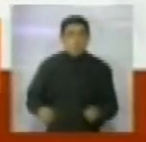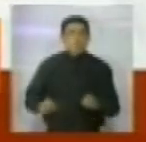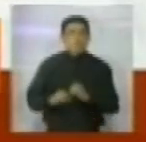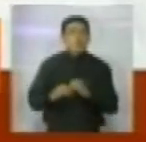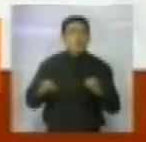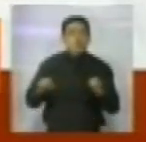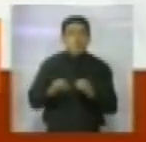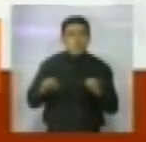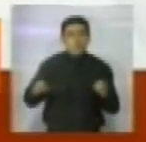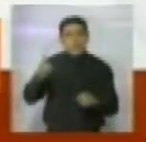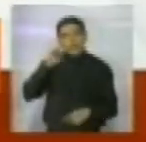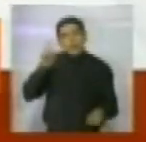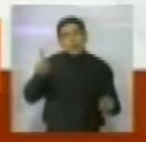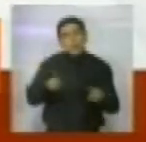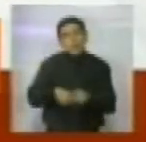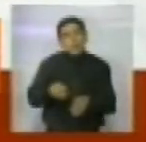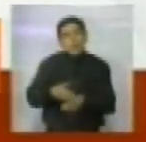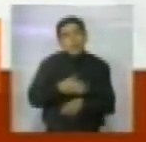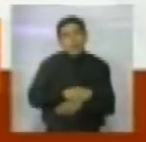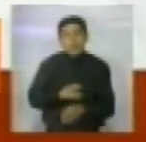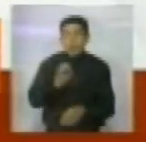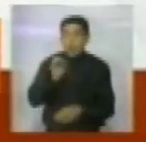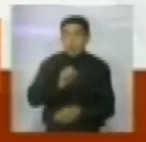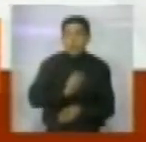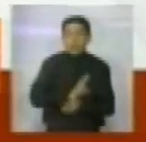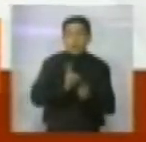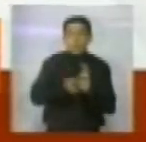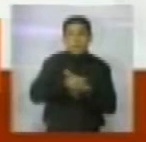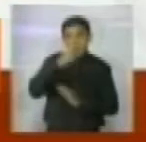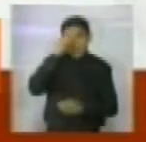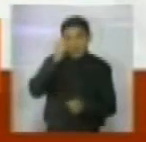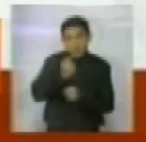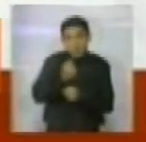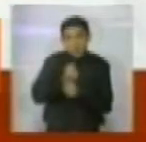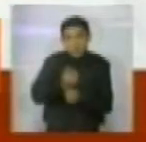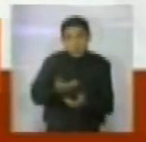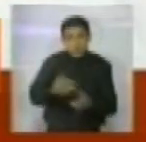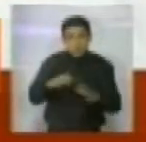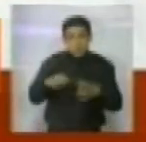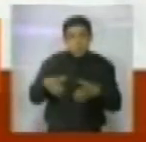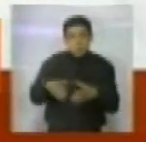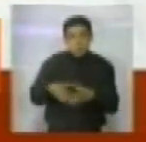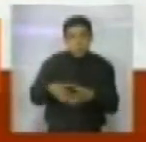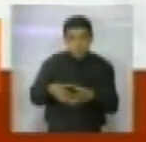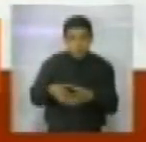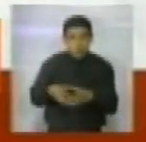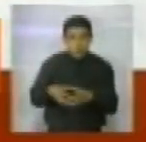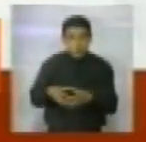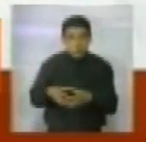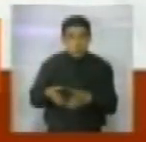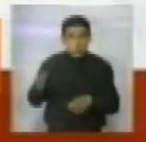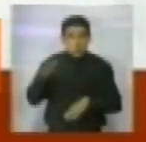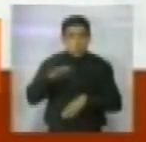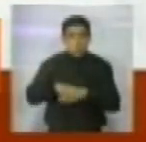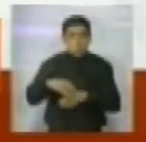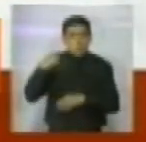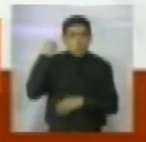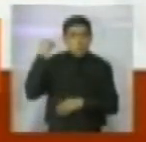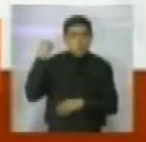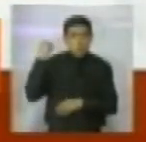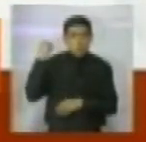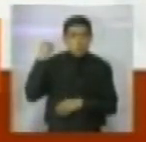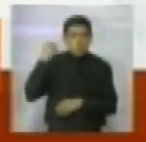existió un acuerdo previo. También las reformas laborales, que recordemos la comisión que trabaja los derechos de